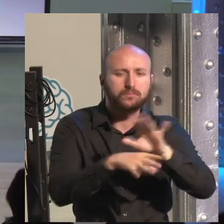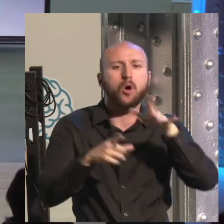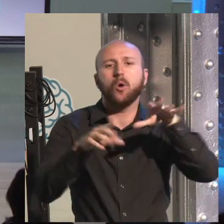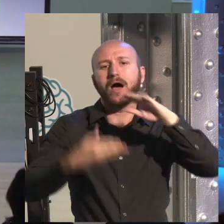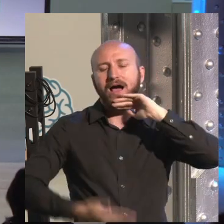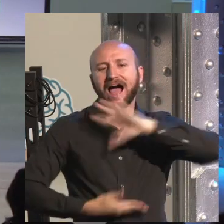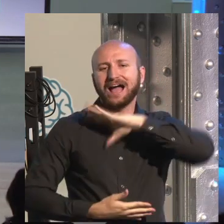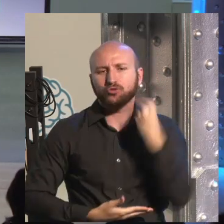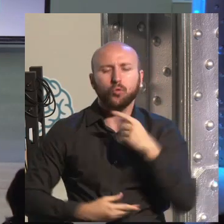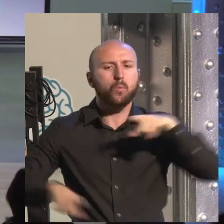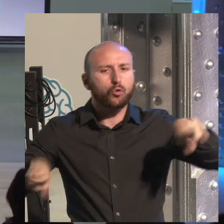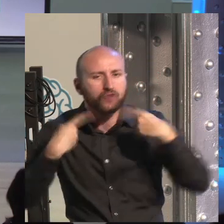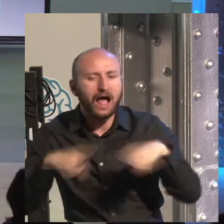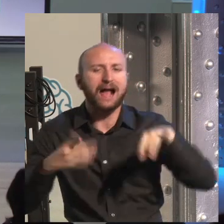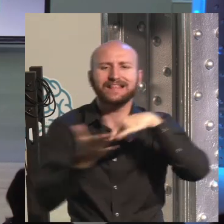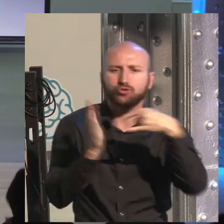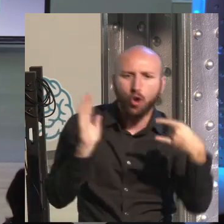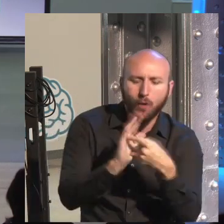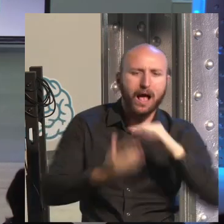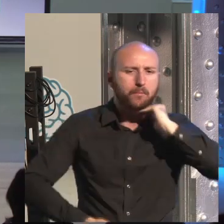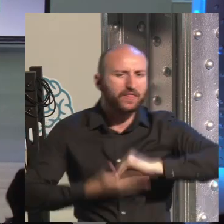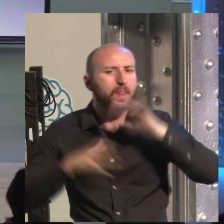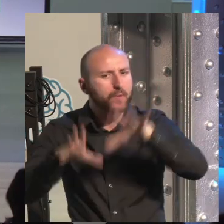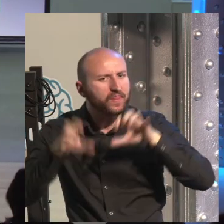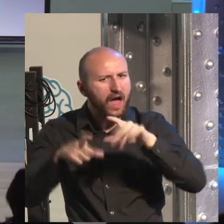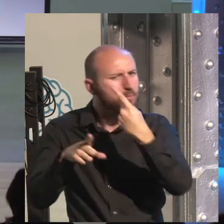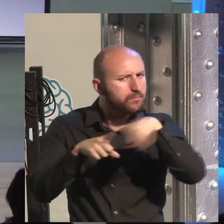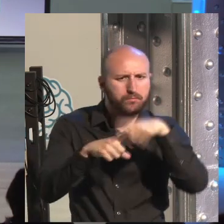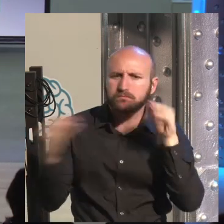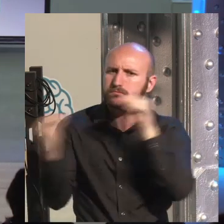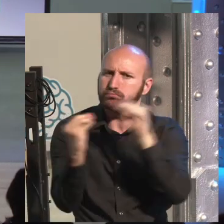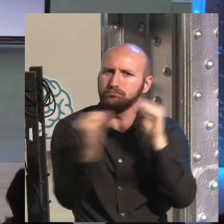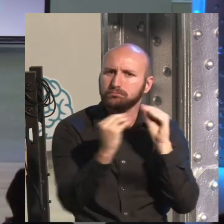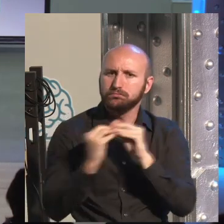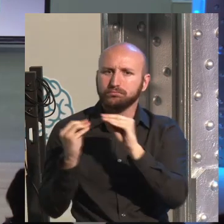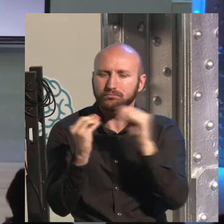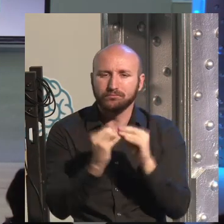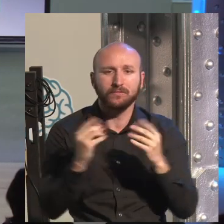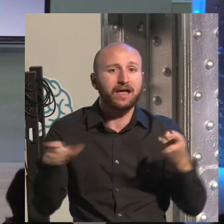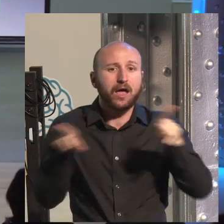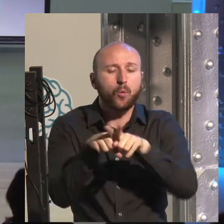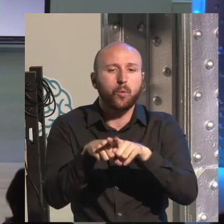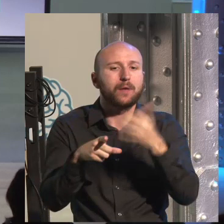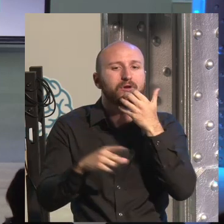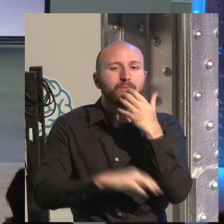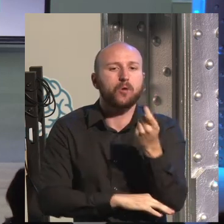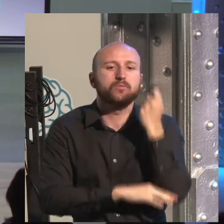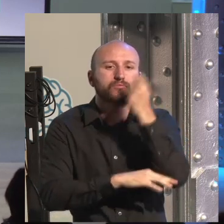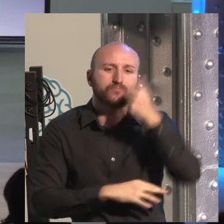por ejemplo, aptitudes tecnológicas, capacidad de aprendizaje. Es decir, que en todo eran como un caballero